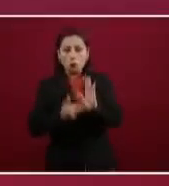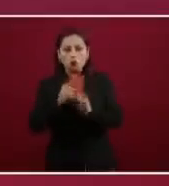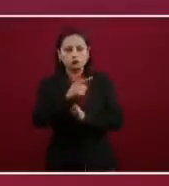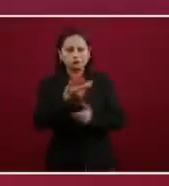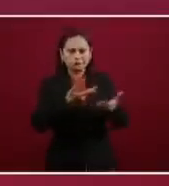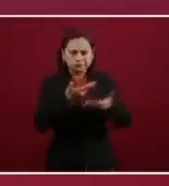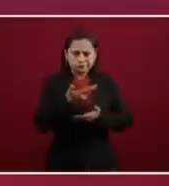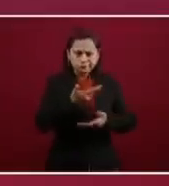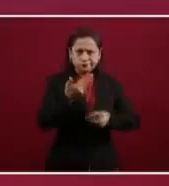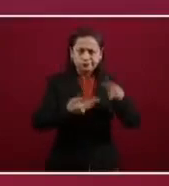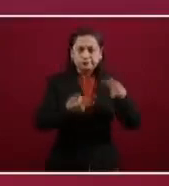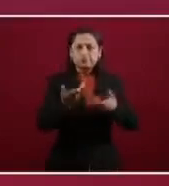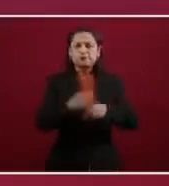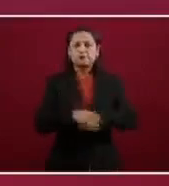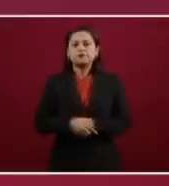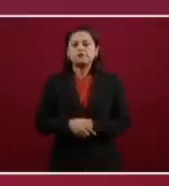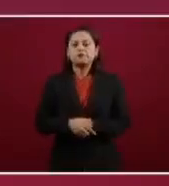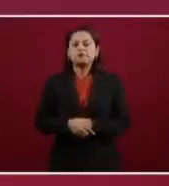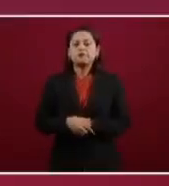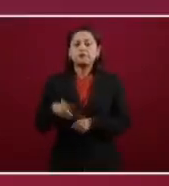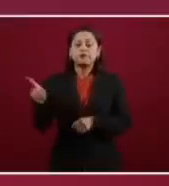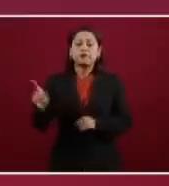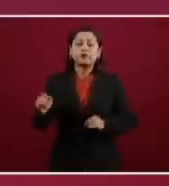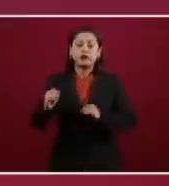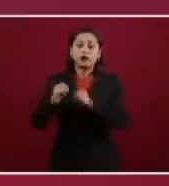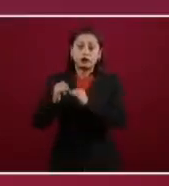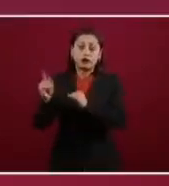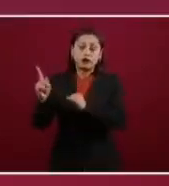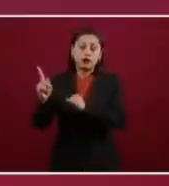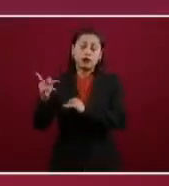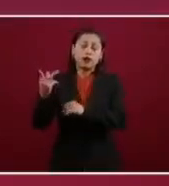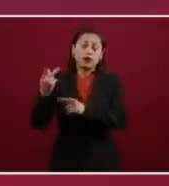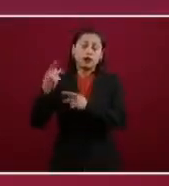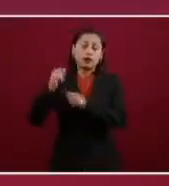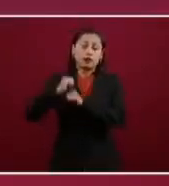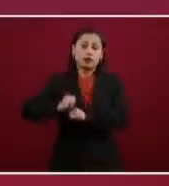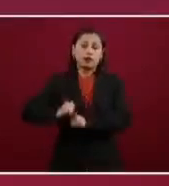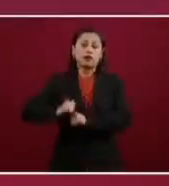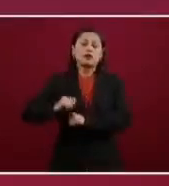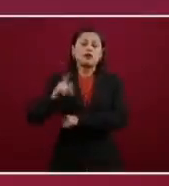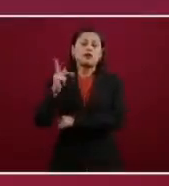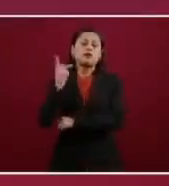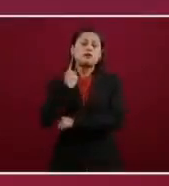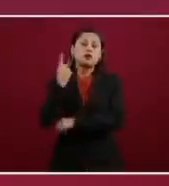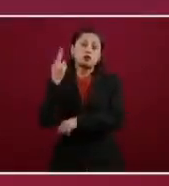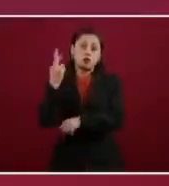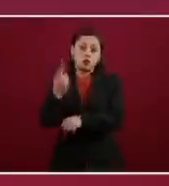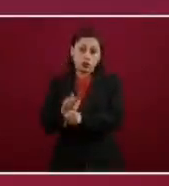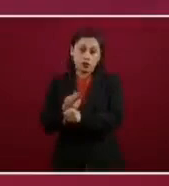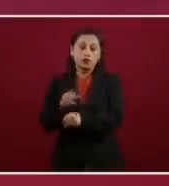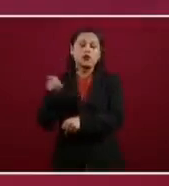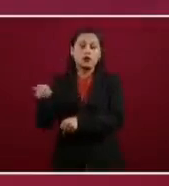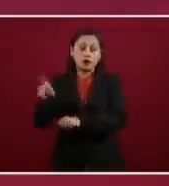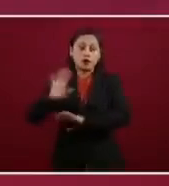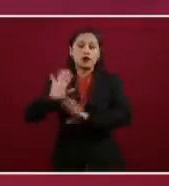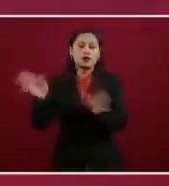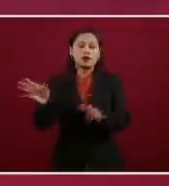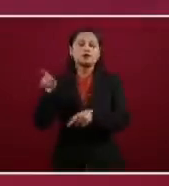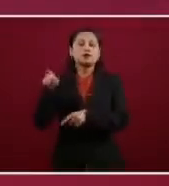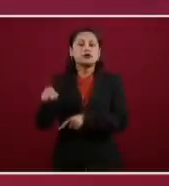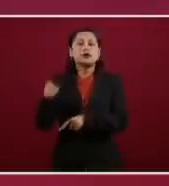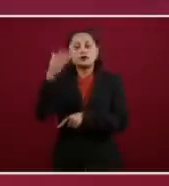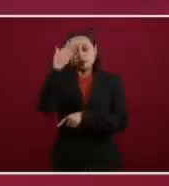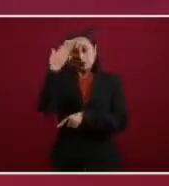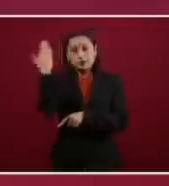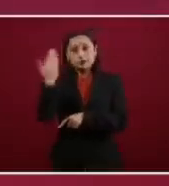procurador me ha mostrado ya la estrategia que tiene a seguir estos días y estamos seguros